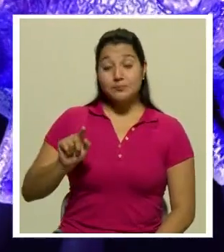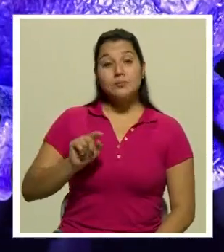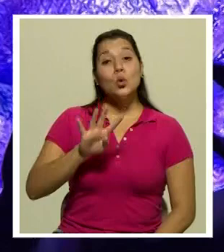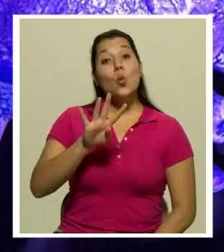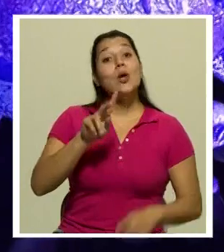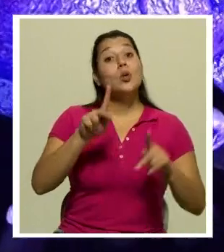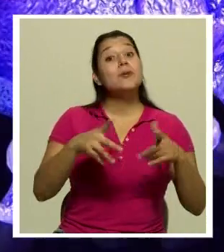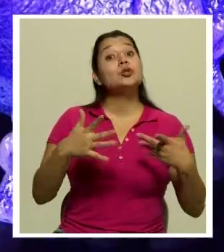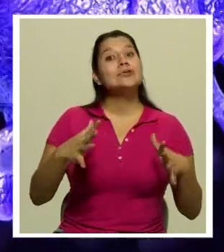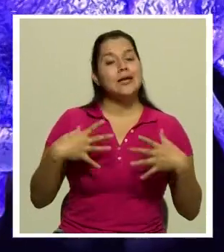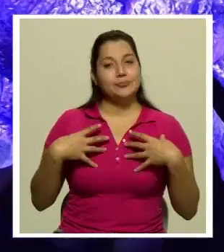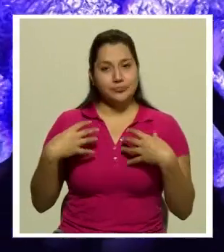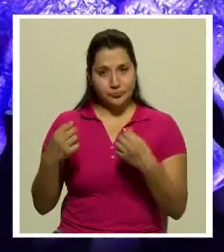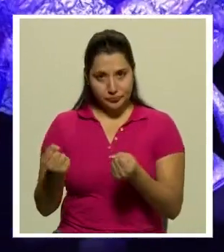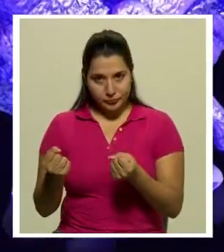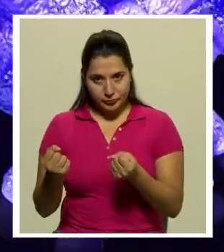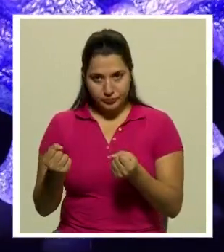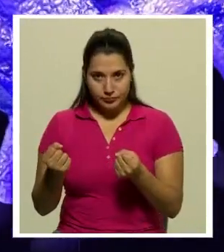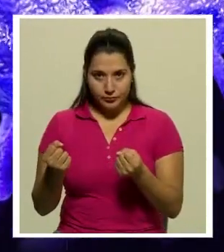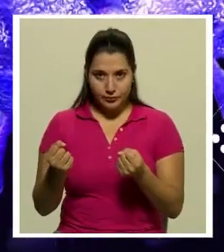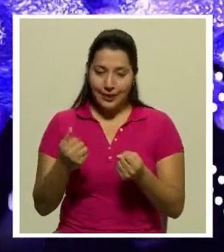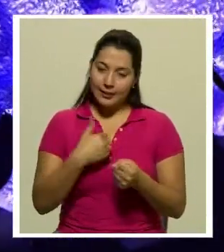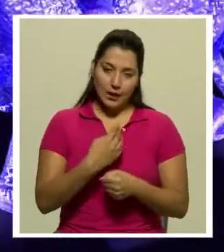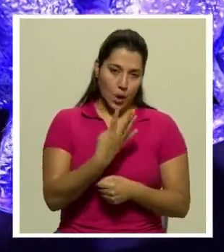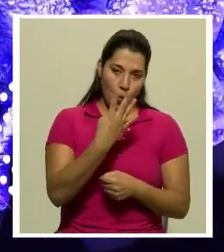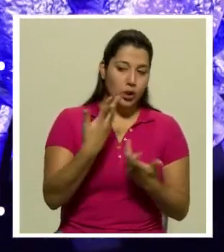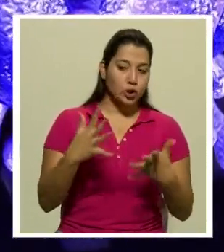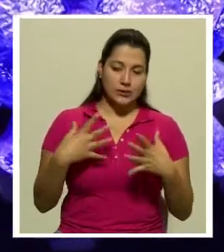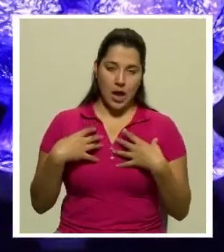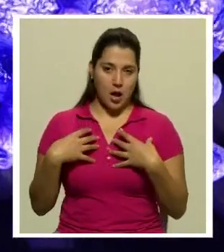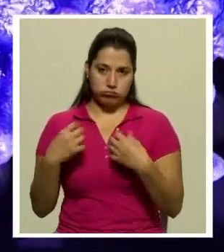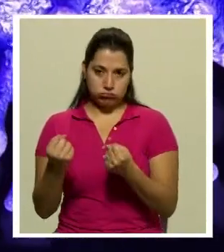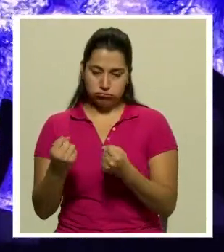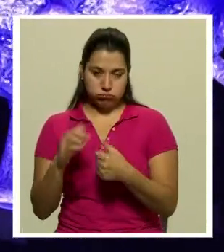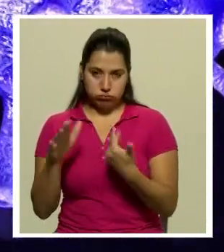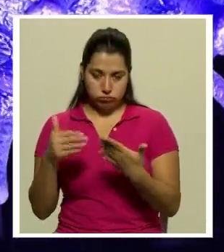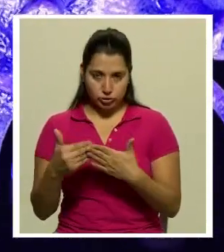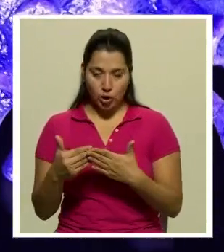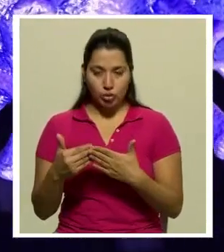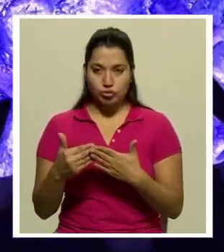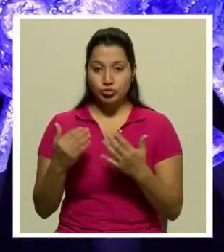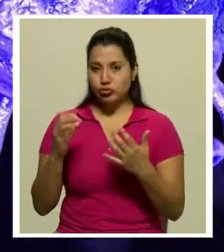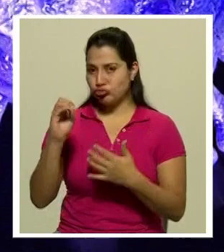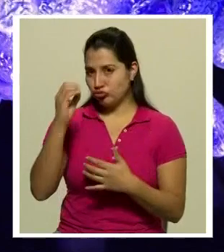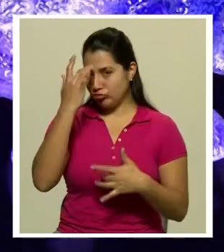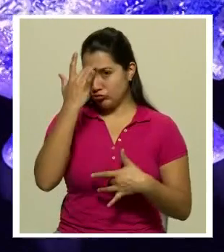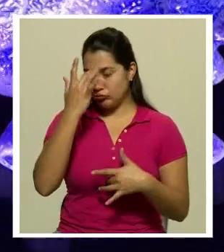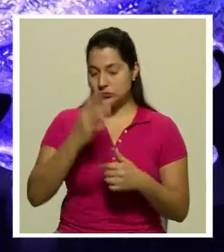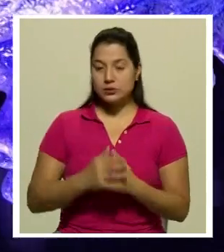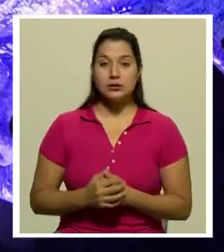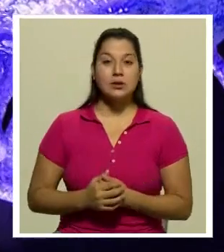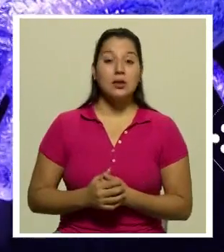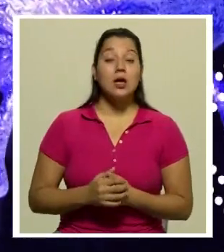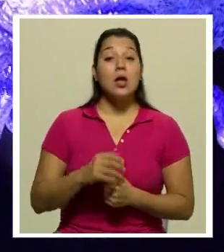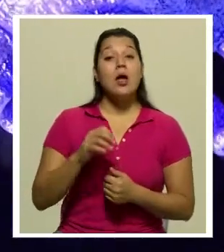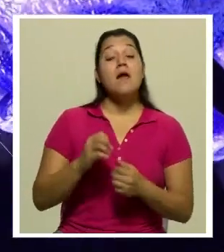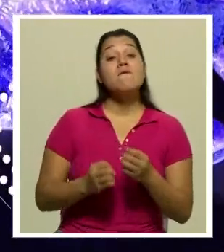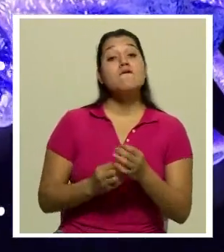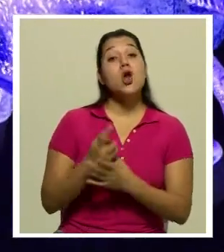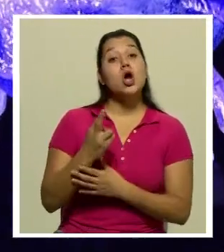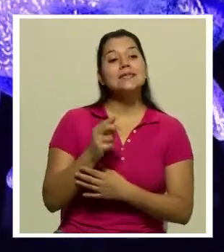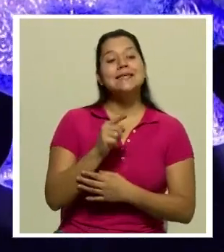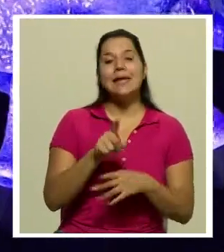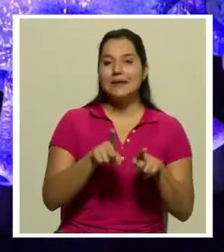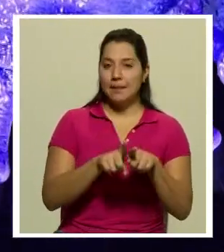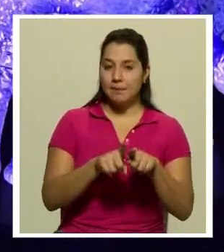ya lograron recuperarse del COVID y era el total de casos positivos también en este cantón herediano. Flores también tenía un